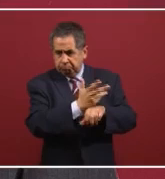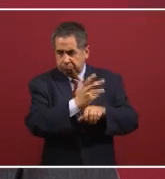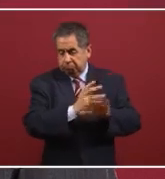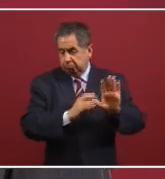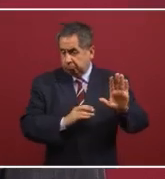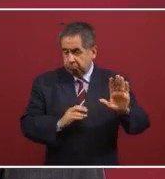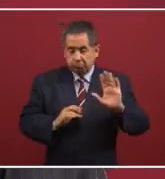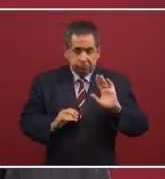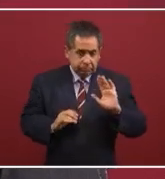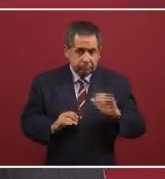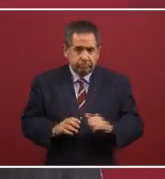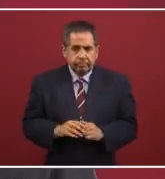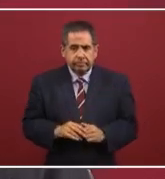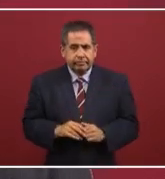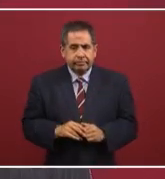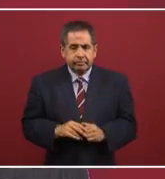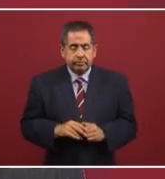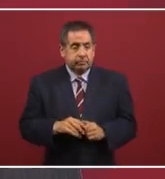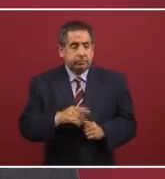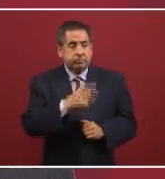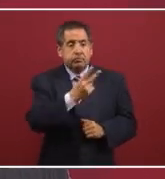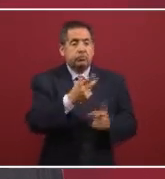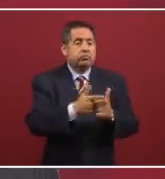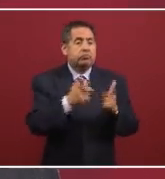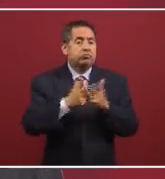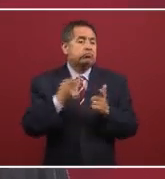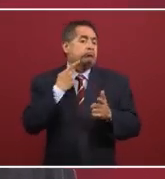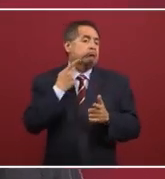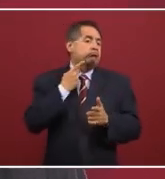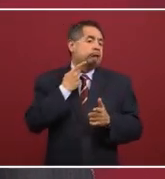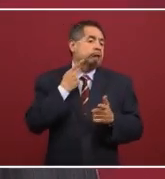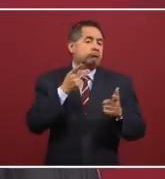Son dos partidos.